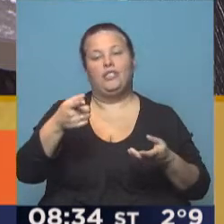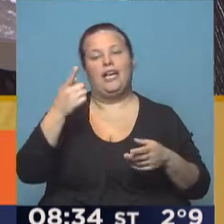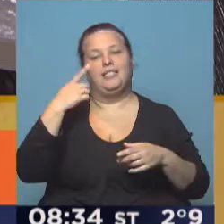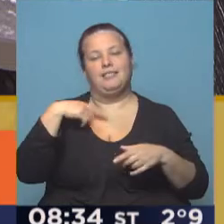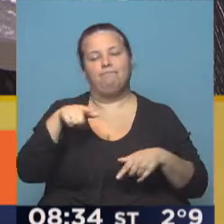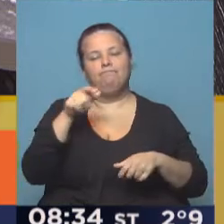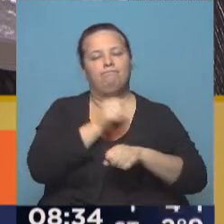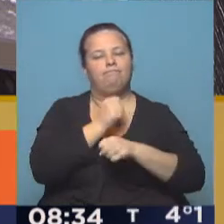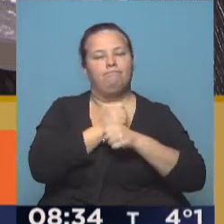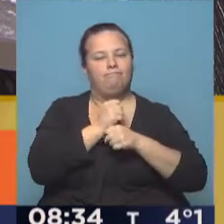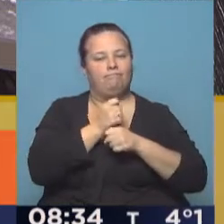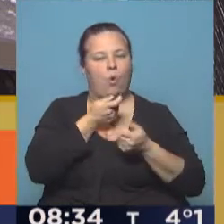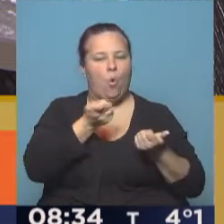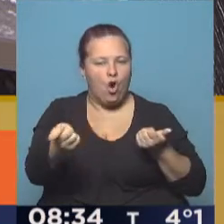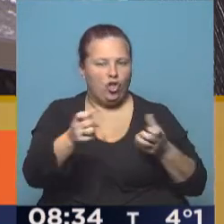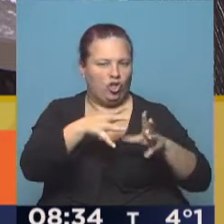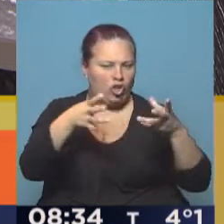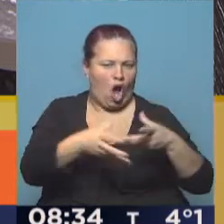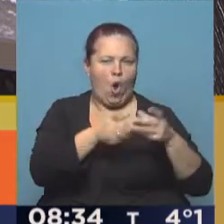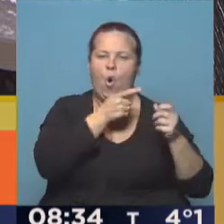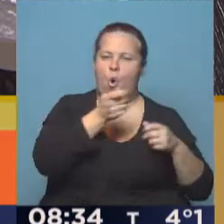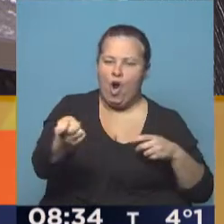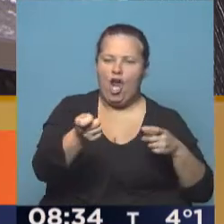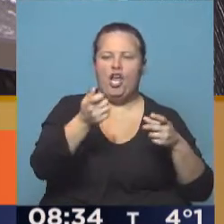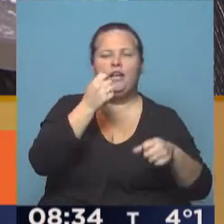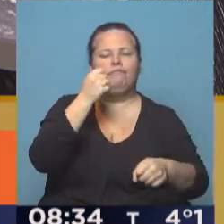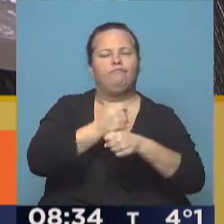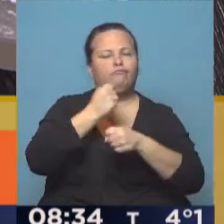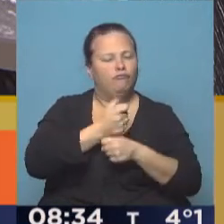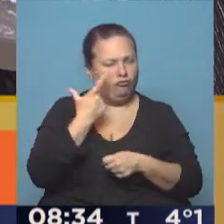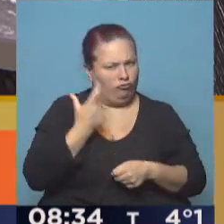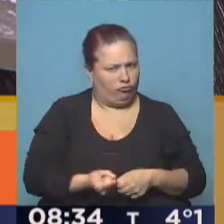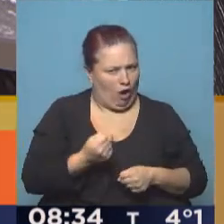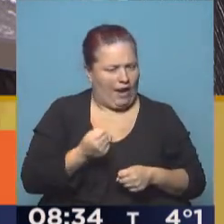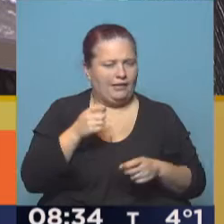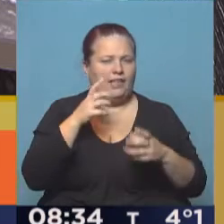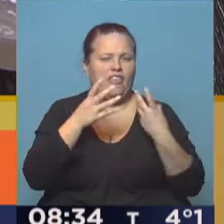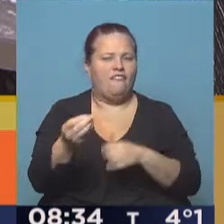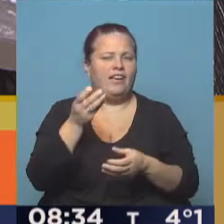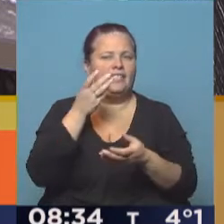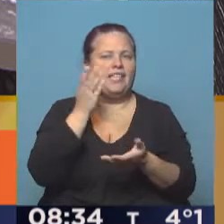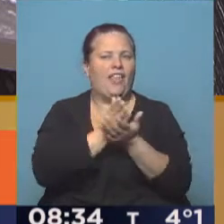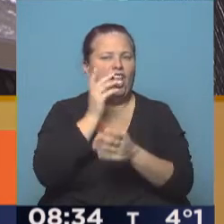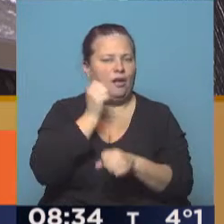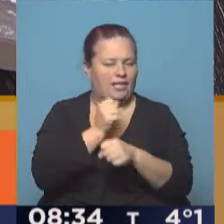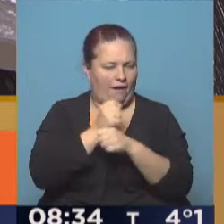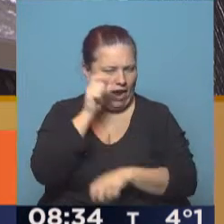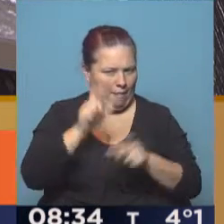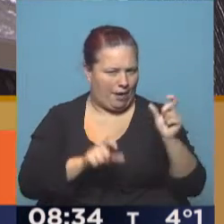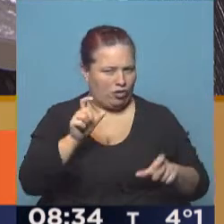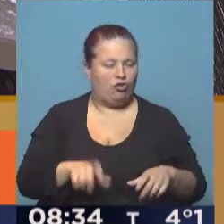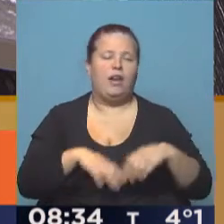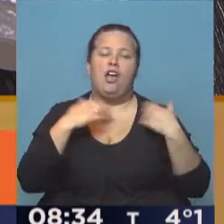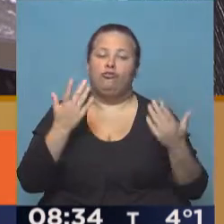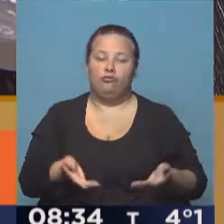adelante demandas colectivas, digamos, tenían como una actividad muy fuerte de la defensa de los derechos de los trabajadores. Lo